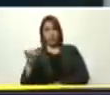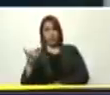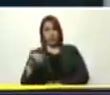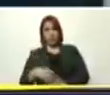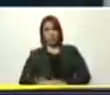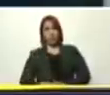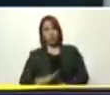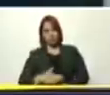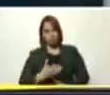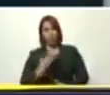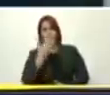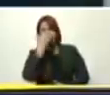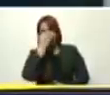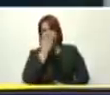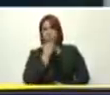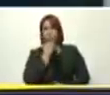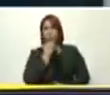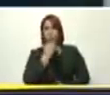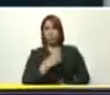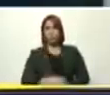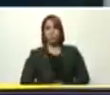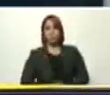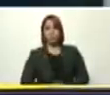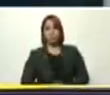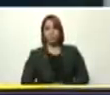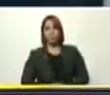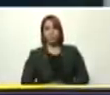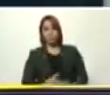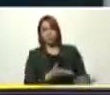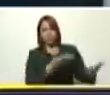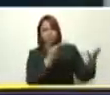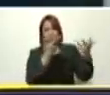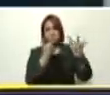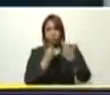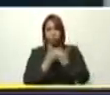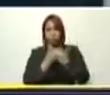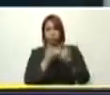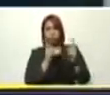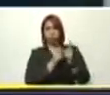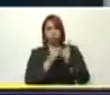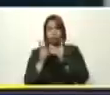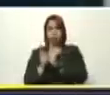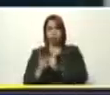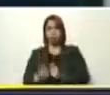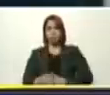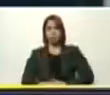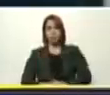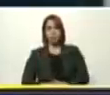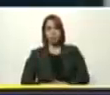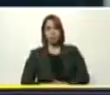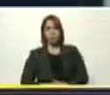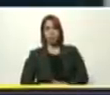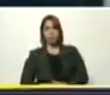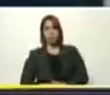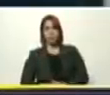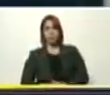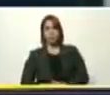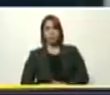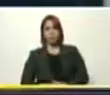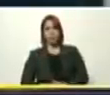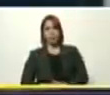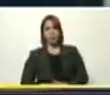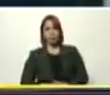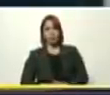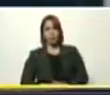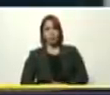puede quitar la mascarilla? Si nos puede relatar de manera breve, sentado si quiere, tranquilito. Freddy